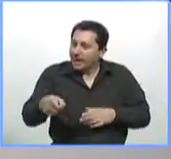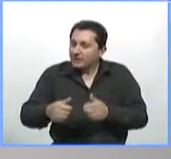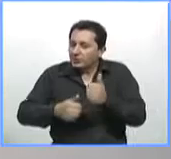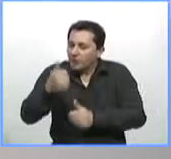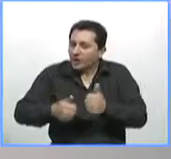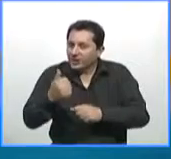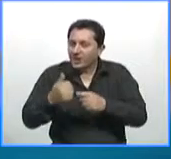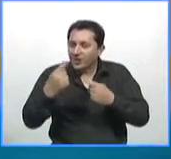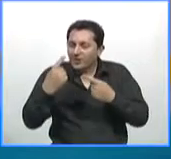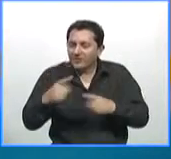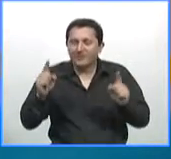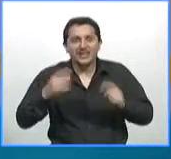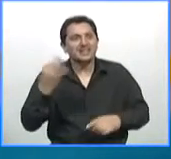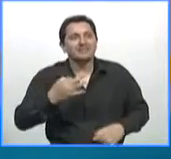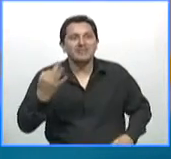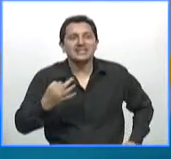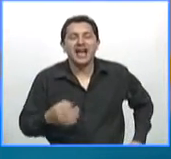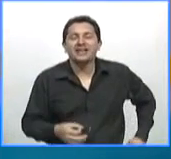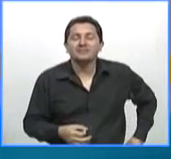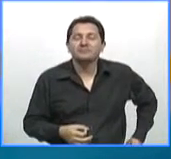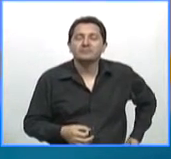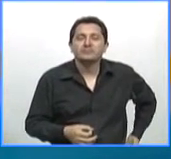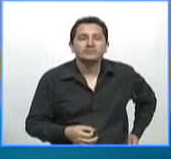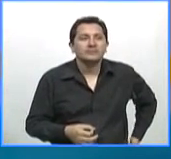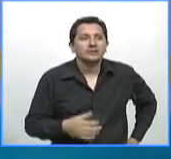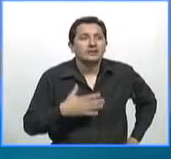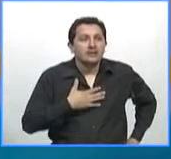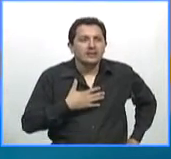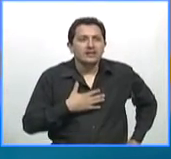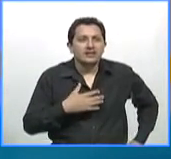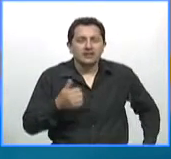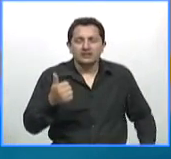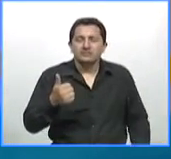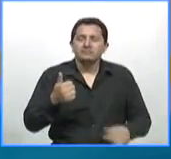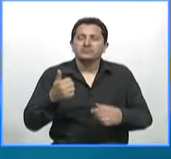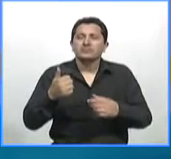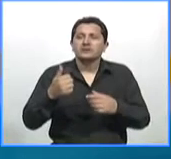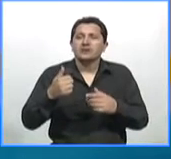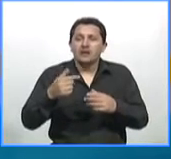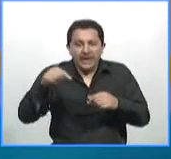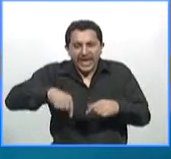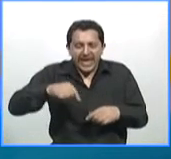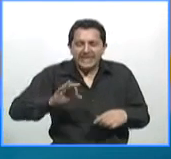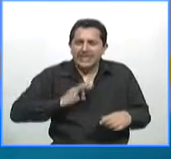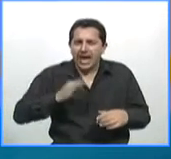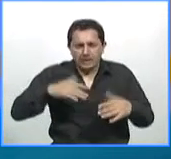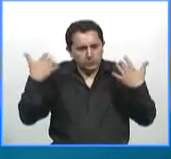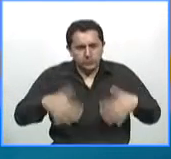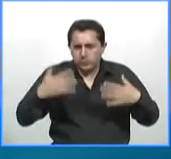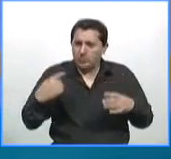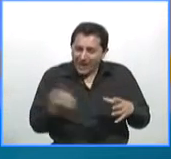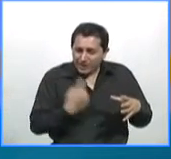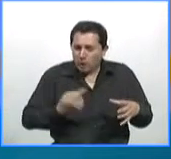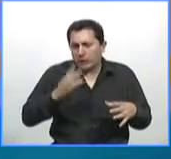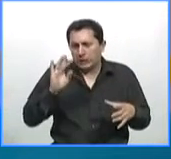vivieron de una manera muy, pero muy especial. Sí, la verdad que lo vimos de una manera muy especial por eso que vos decías. Fue un año muy duro para todas